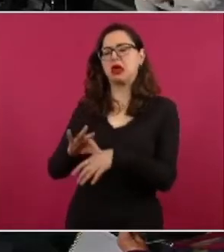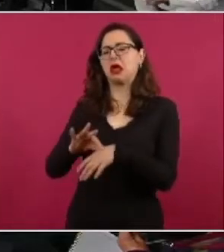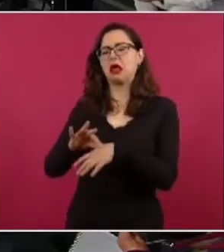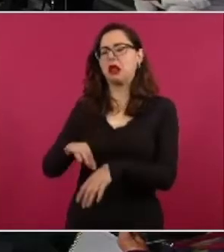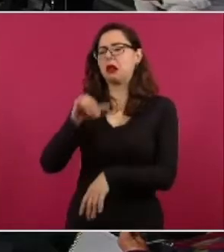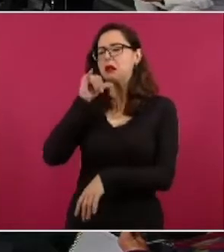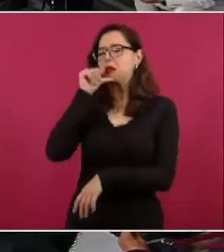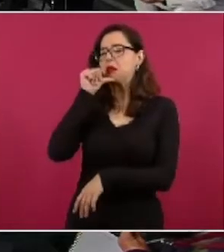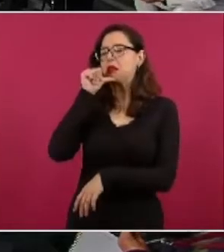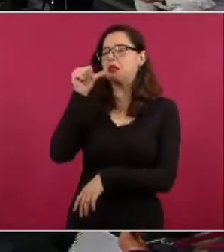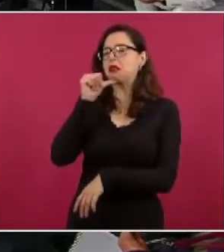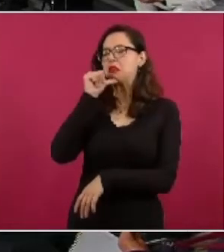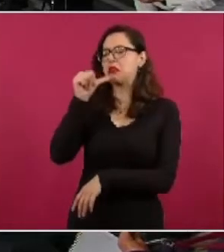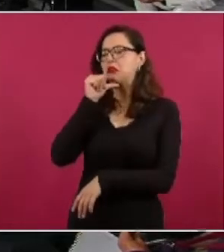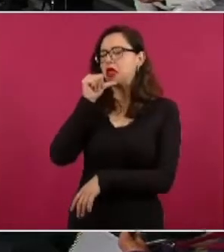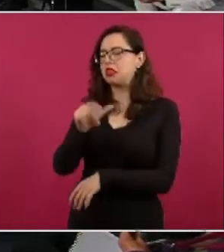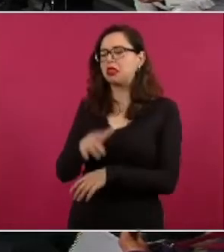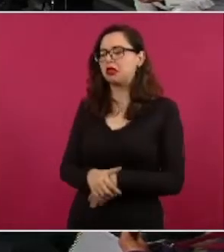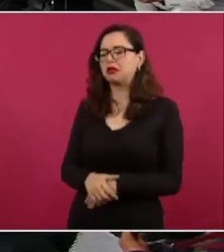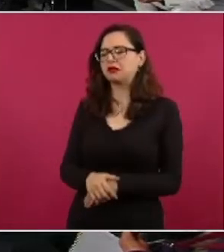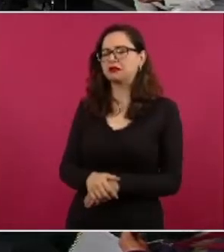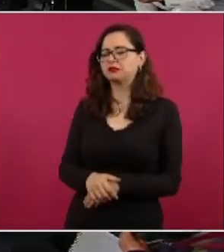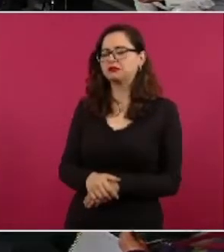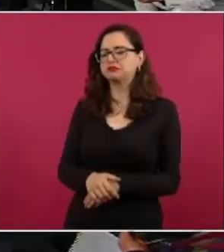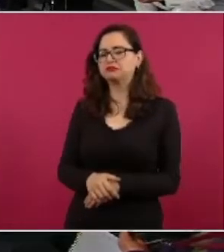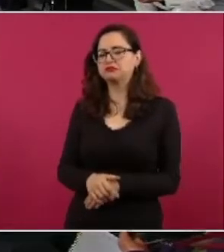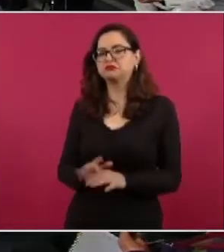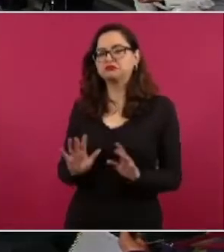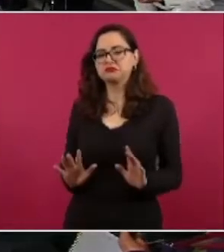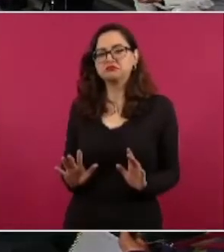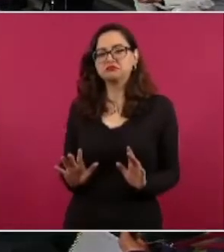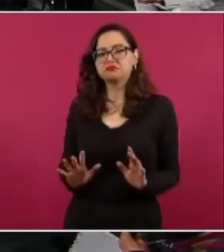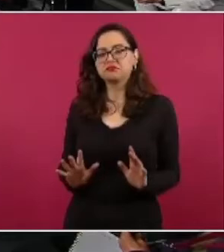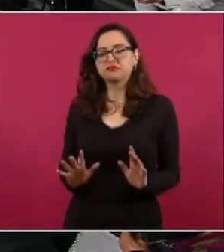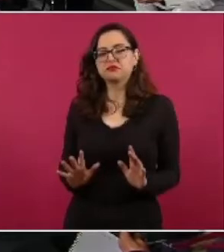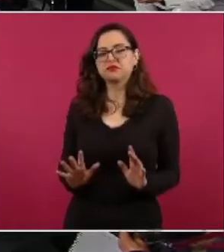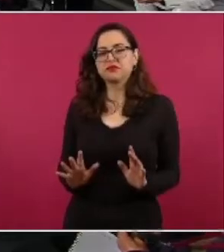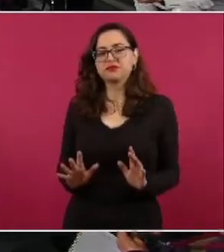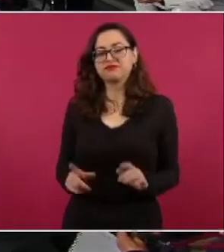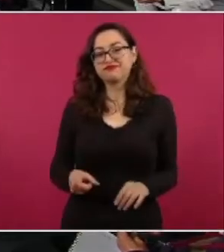por lo electoral. Se puso de moda